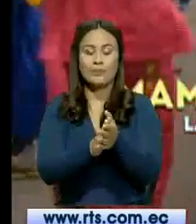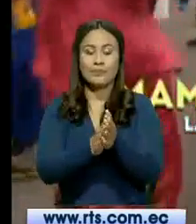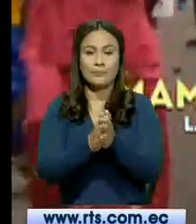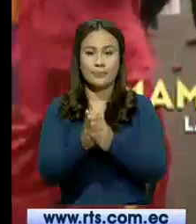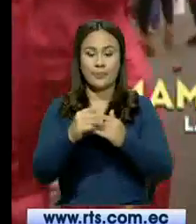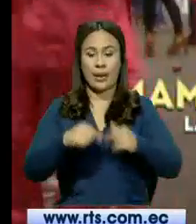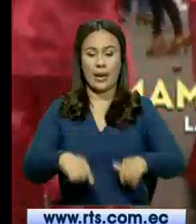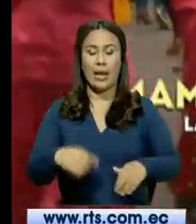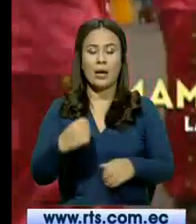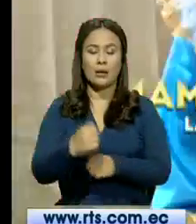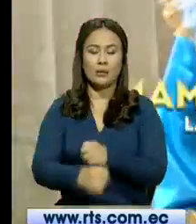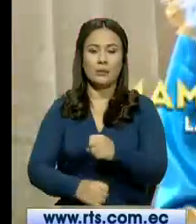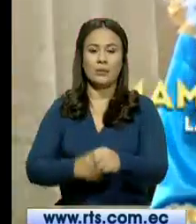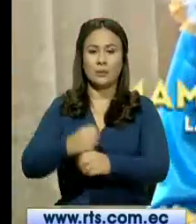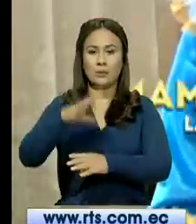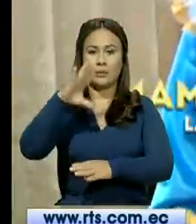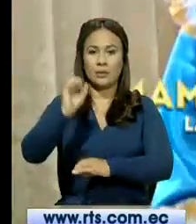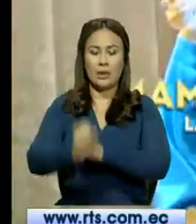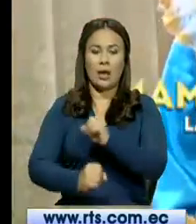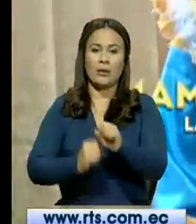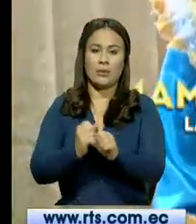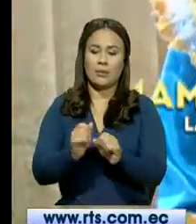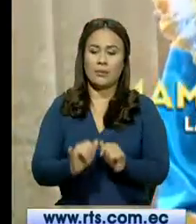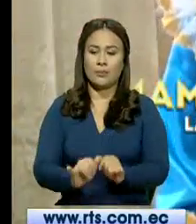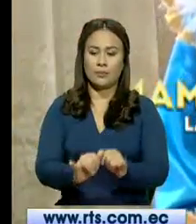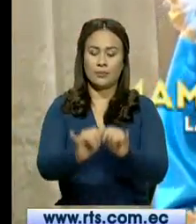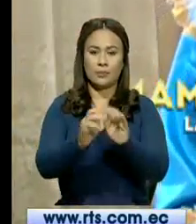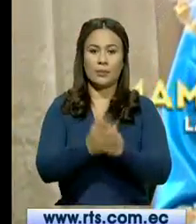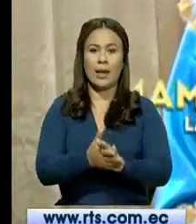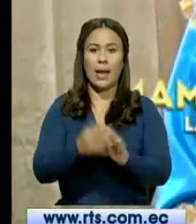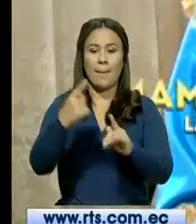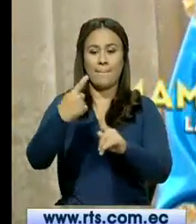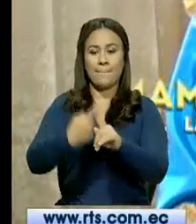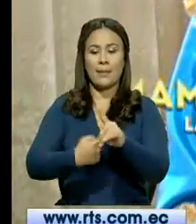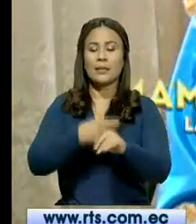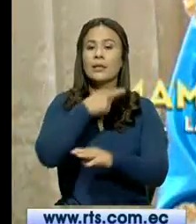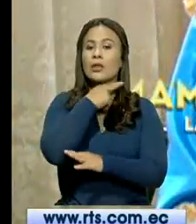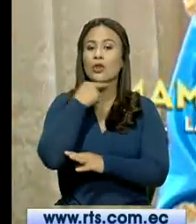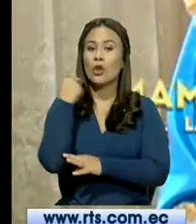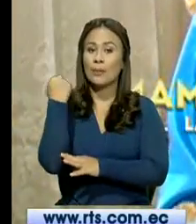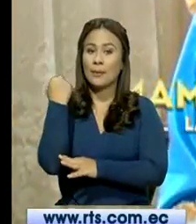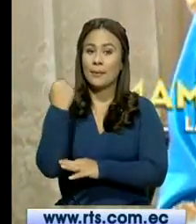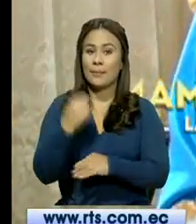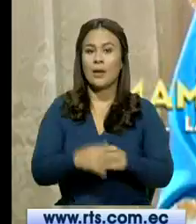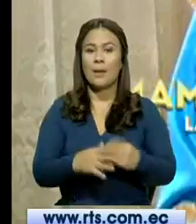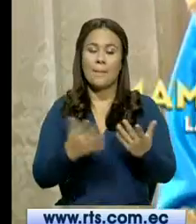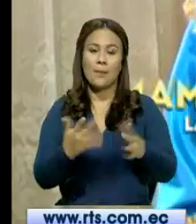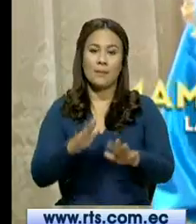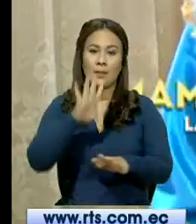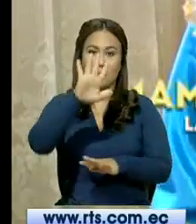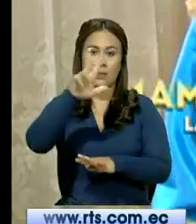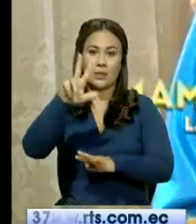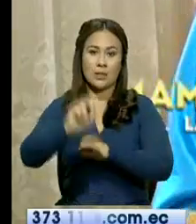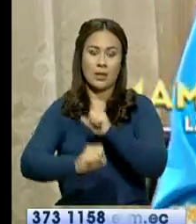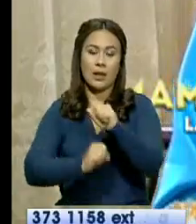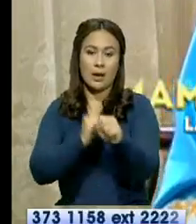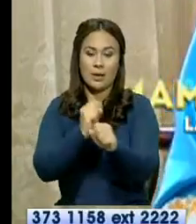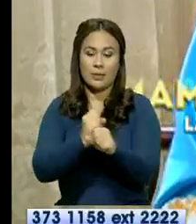tiene más de 50 años ya de vigencia Mamá Negra del mes de noviembre. Son casi 53 años, si no me